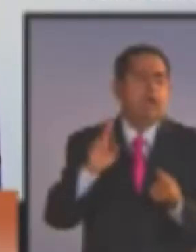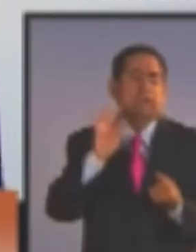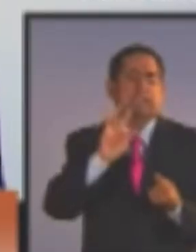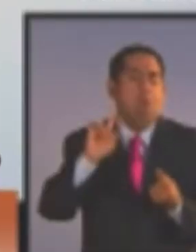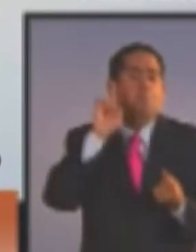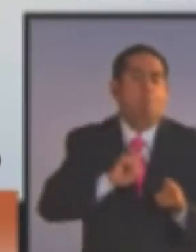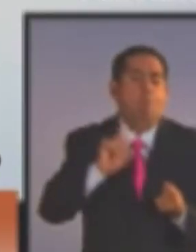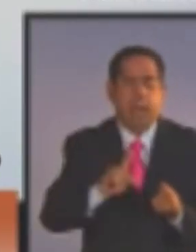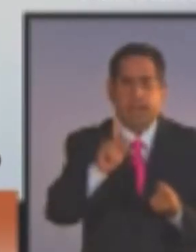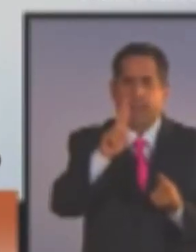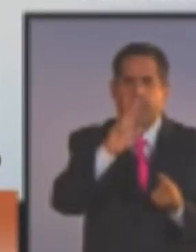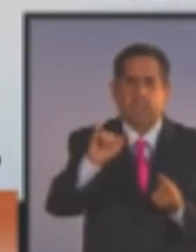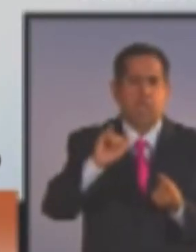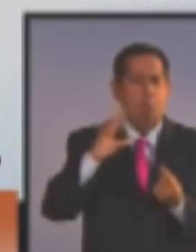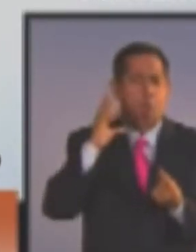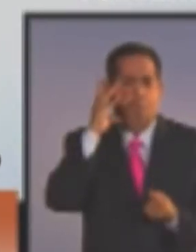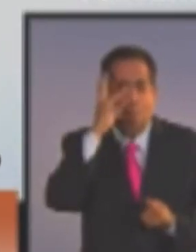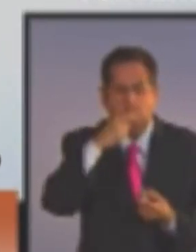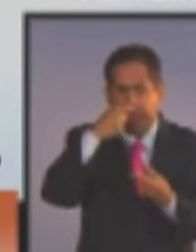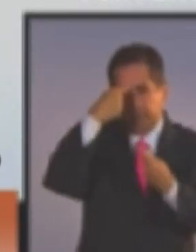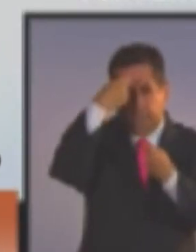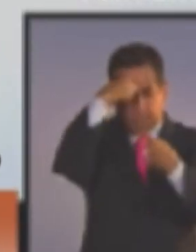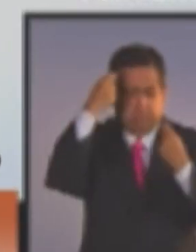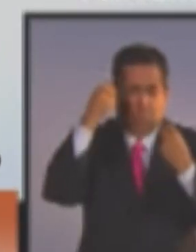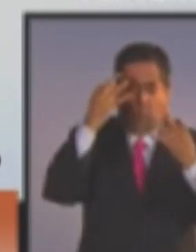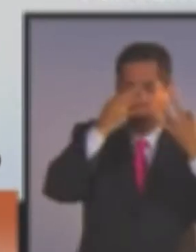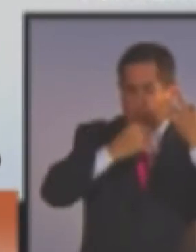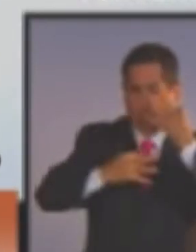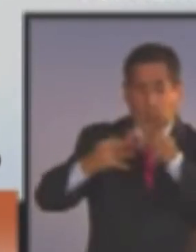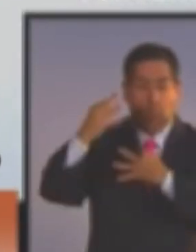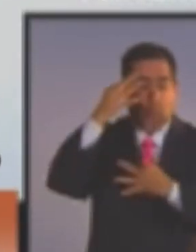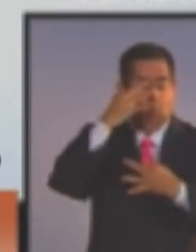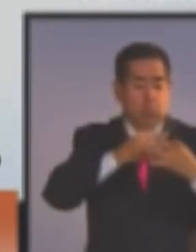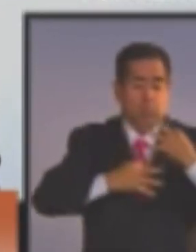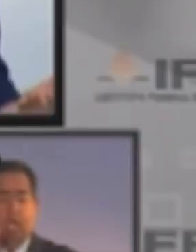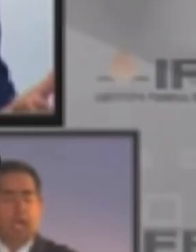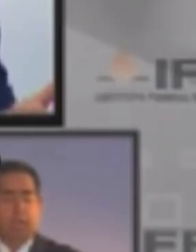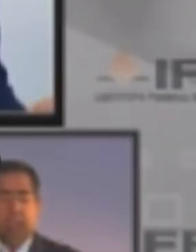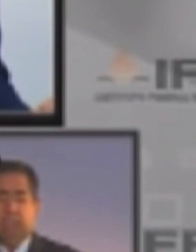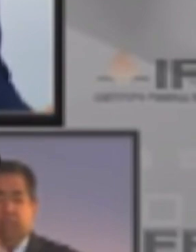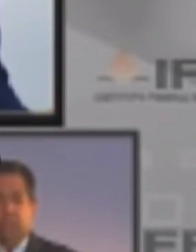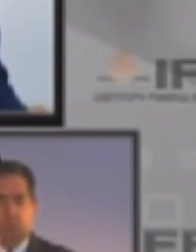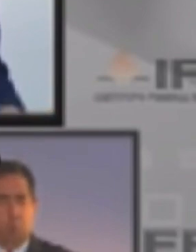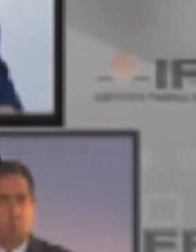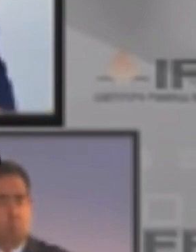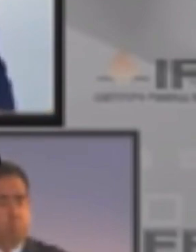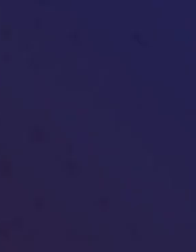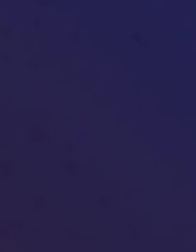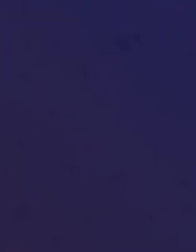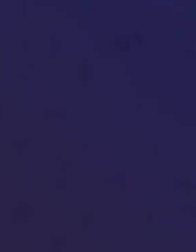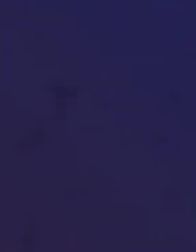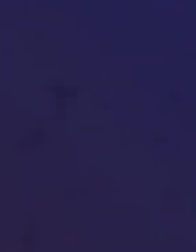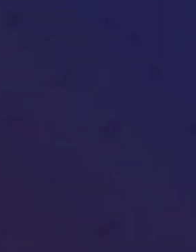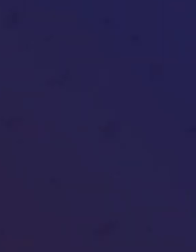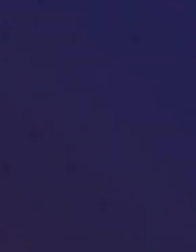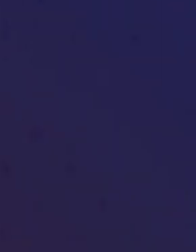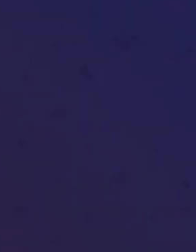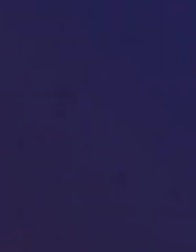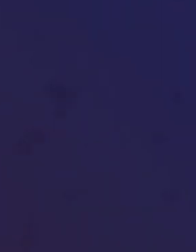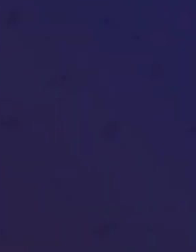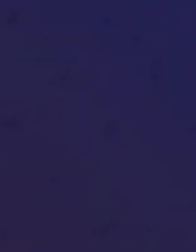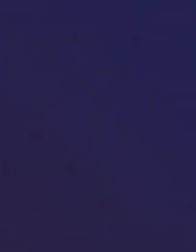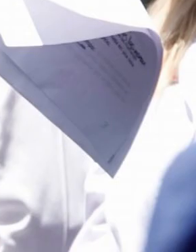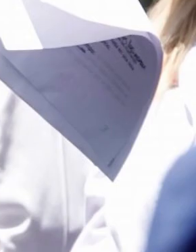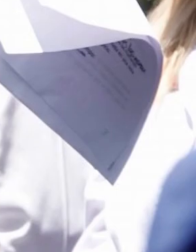PAN, Vázquez Mota contendió por la presidencia en 2012, pero perdió ante Enrique Peña Nieto. Margarita